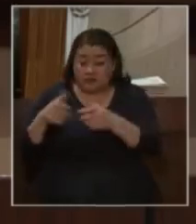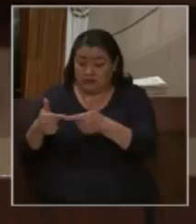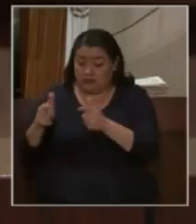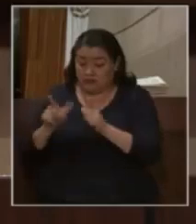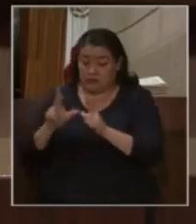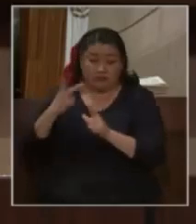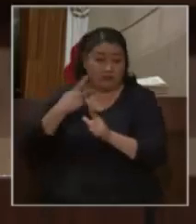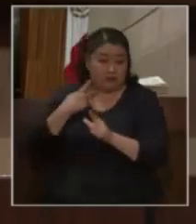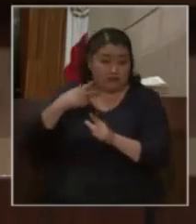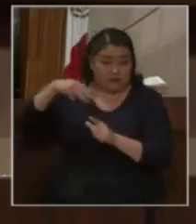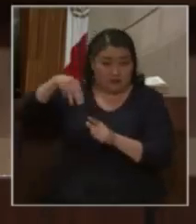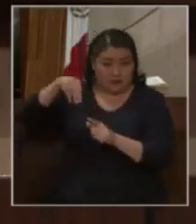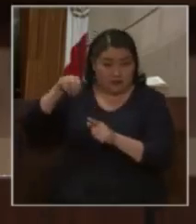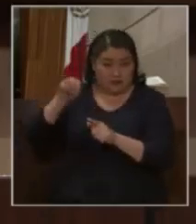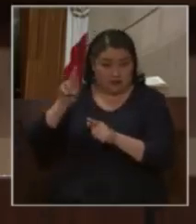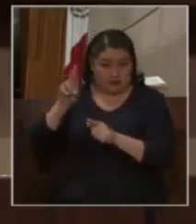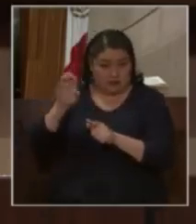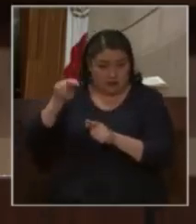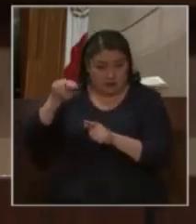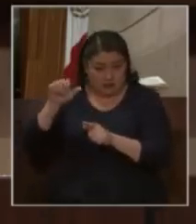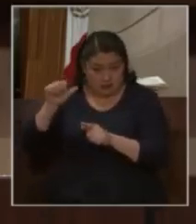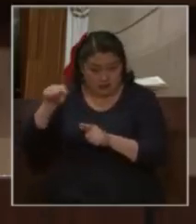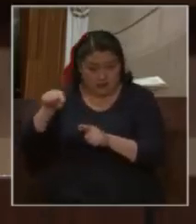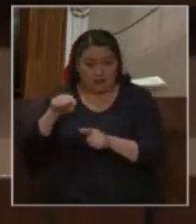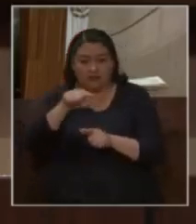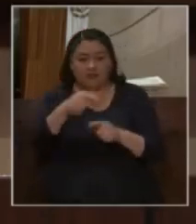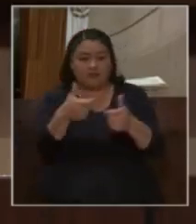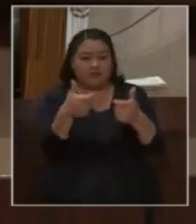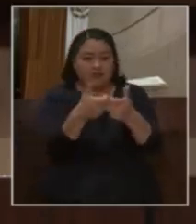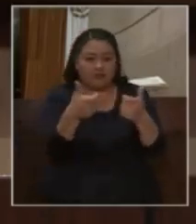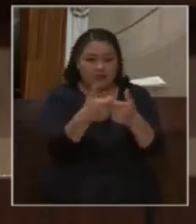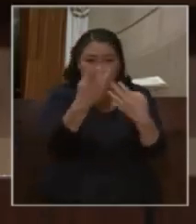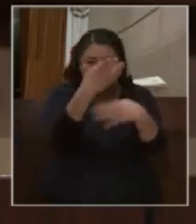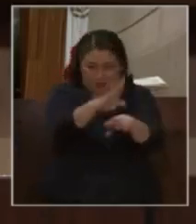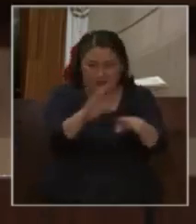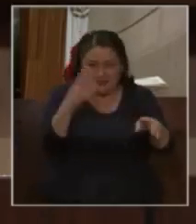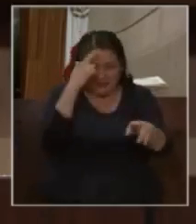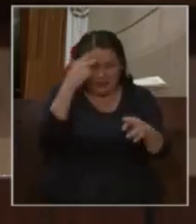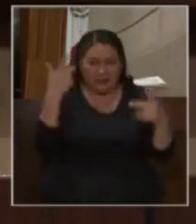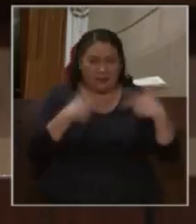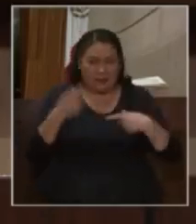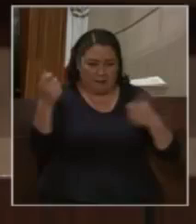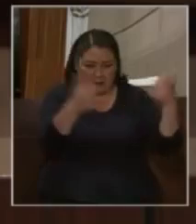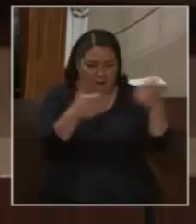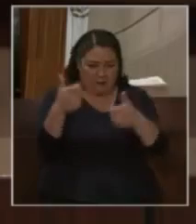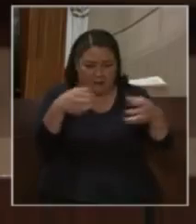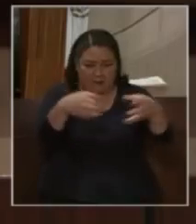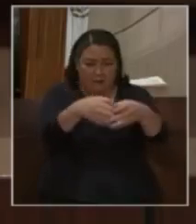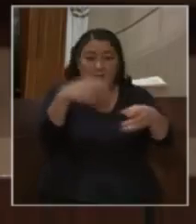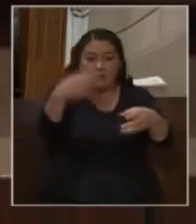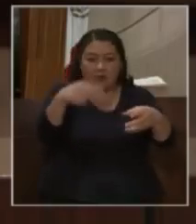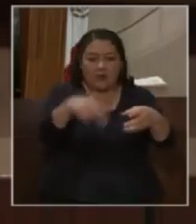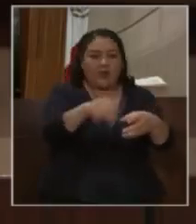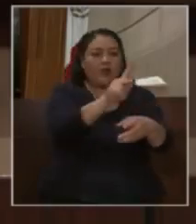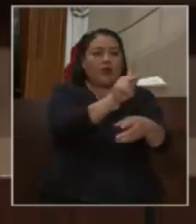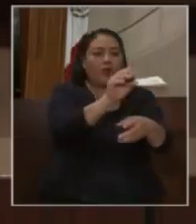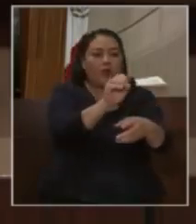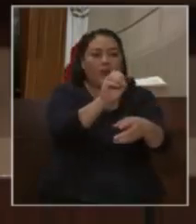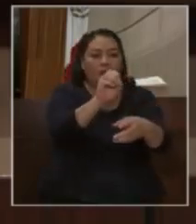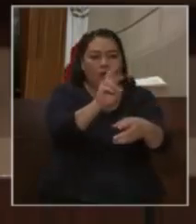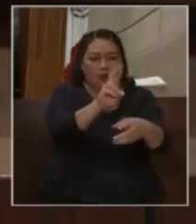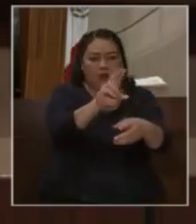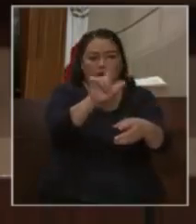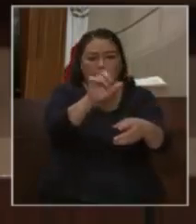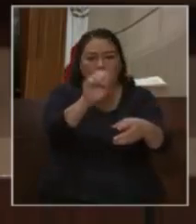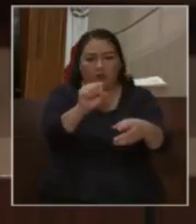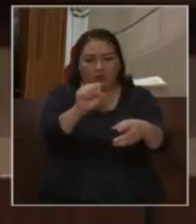partido político denunciado y la operación del fideicomiso denominado por los demás